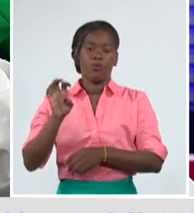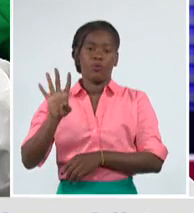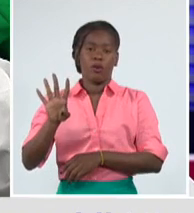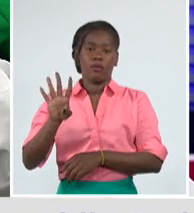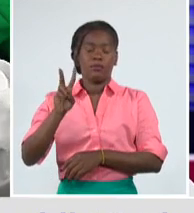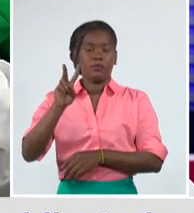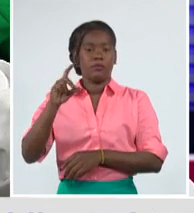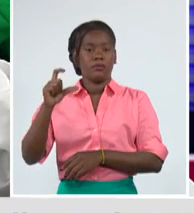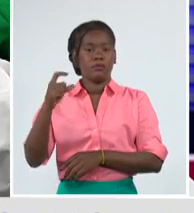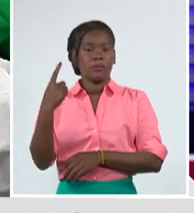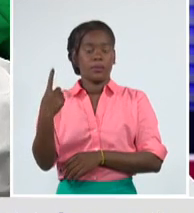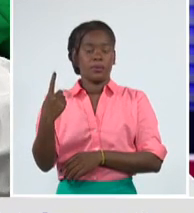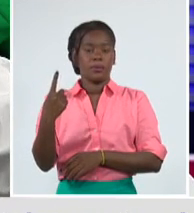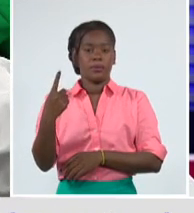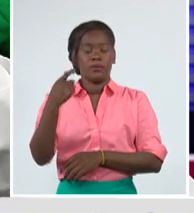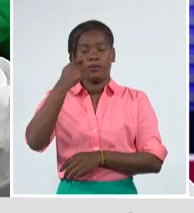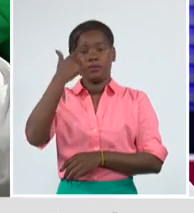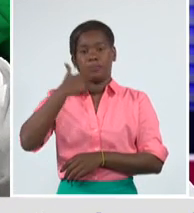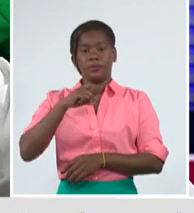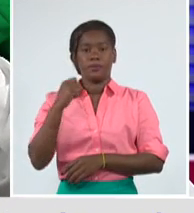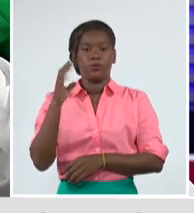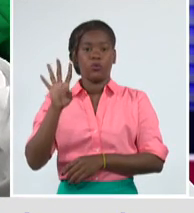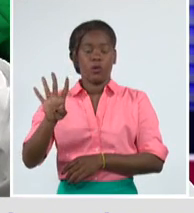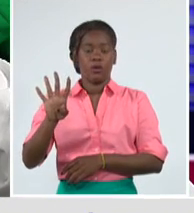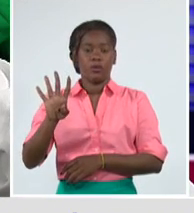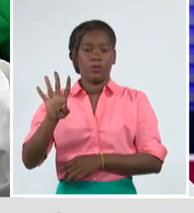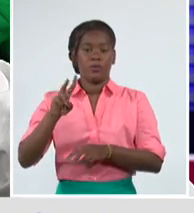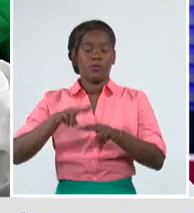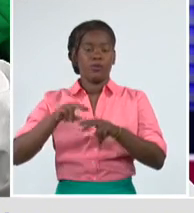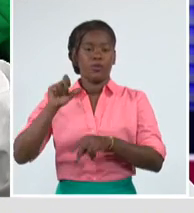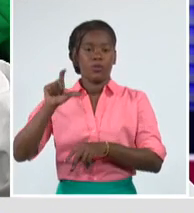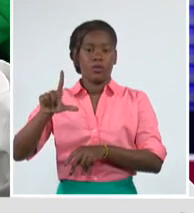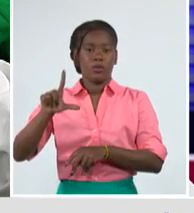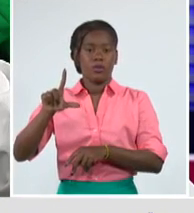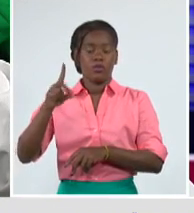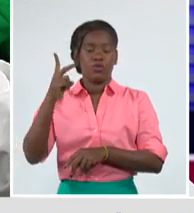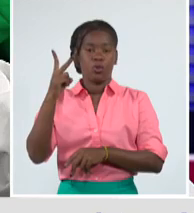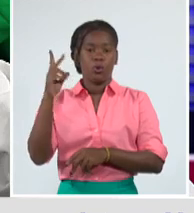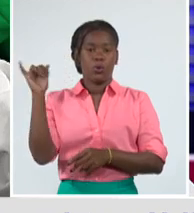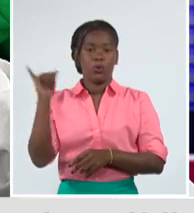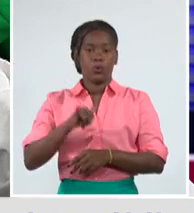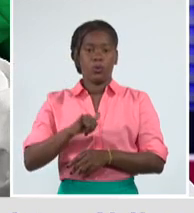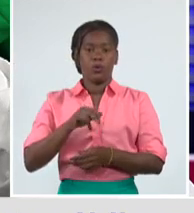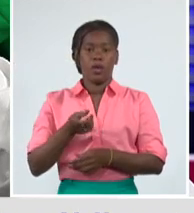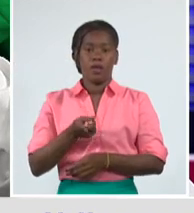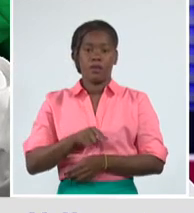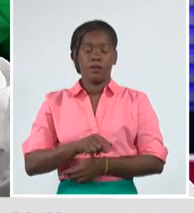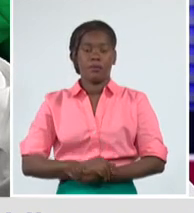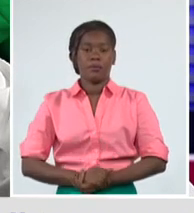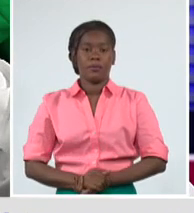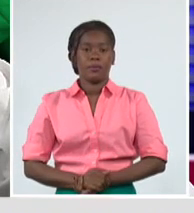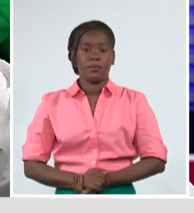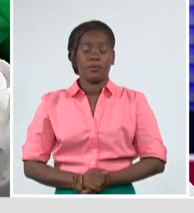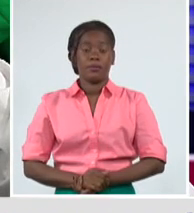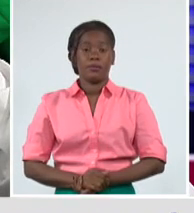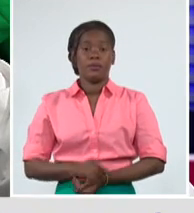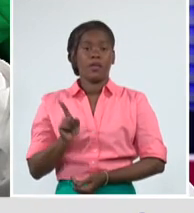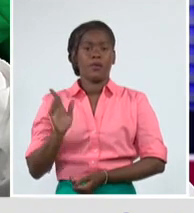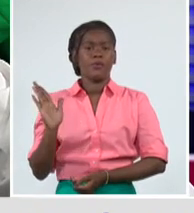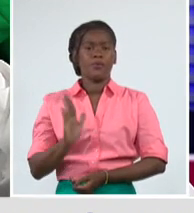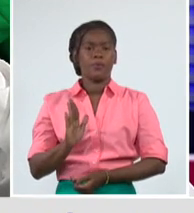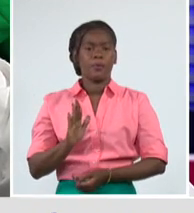de Ciego de Ávila 4 y de la provincia de Holguín 2 pacientes importados en el día de ayer. Por países de procedencia,